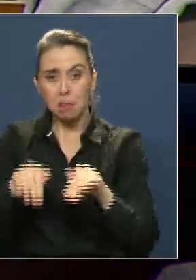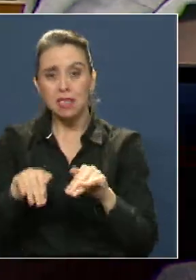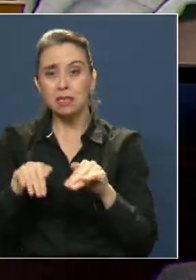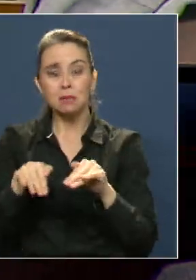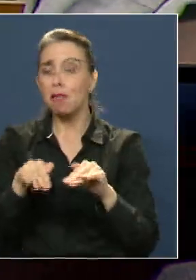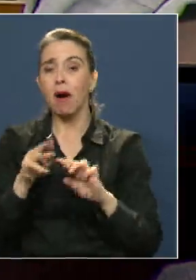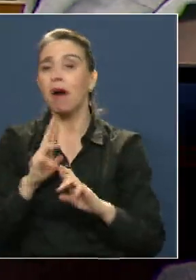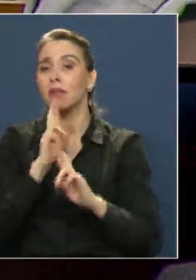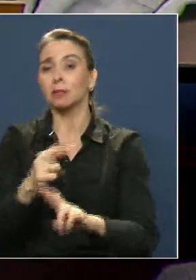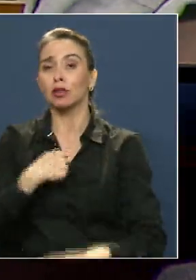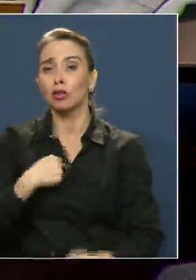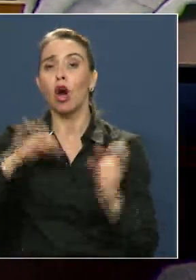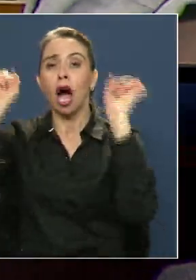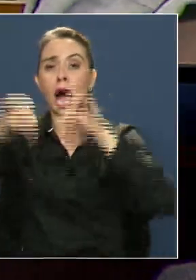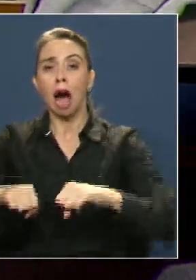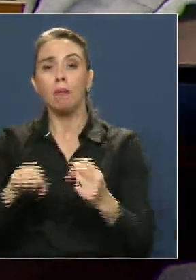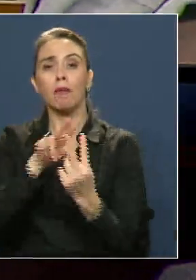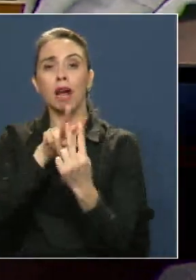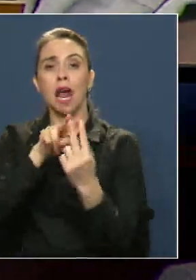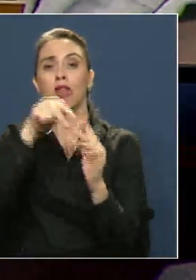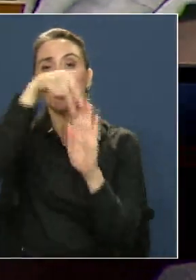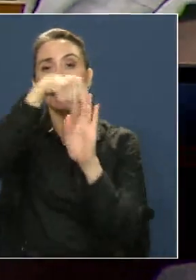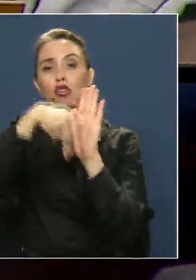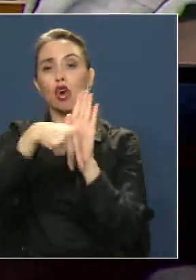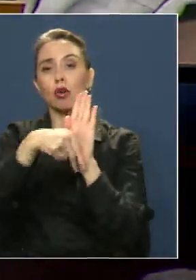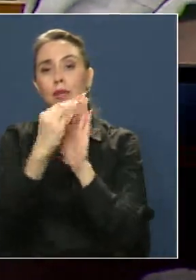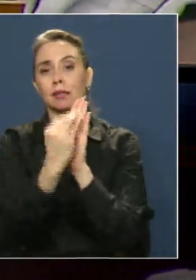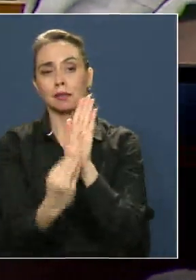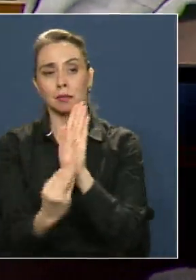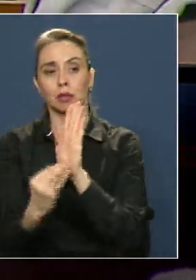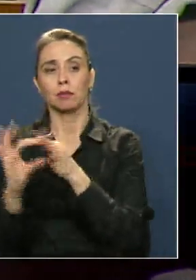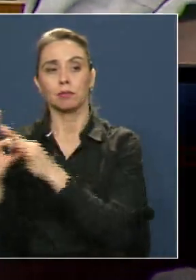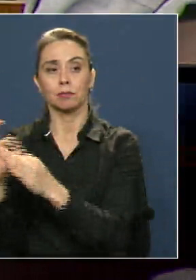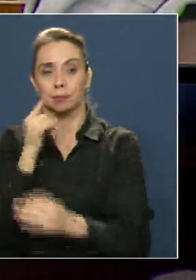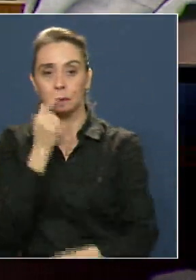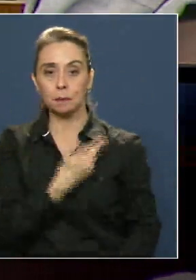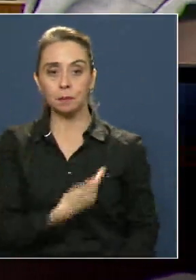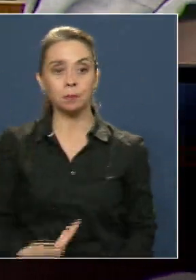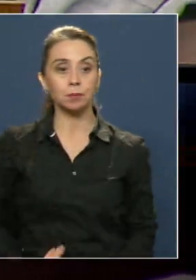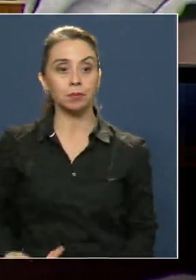llegado yo, que hay que aprobar ambas normas. He dicho, presidente, muchas gracias.